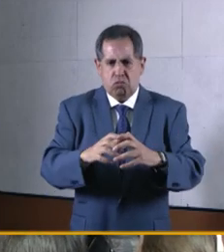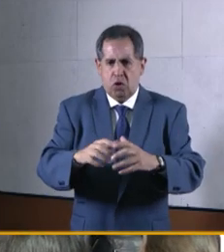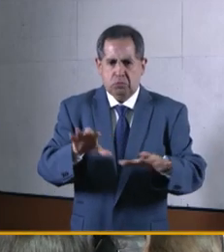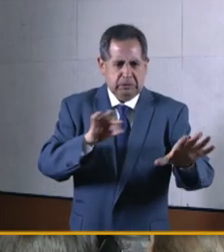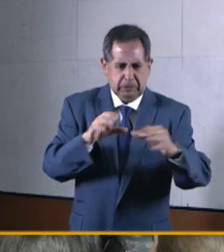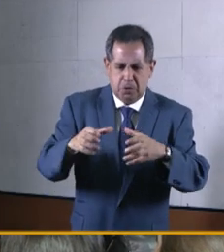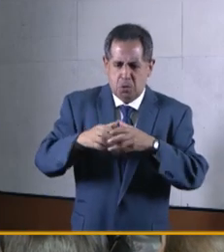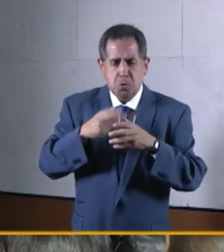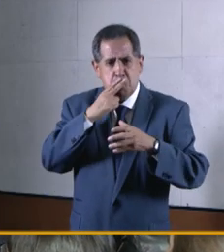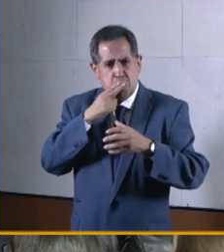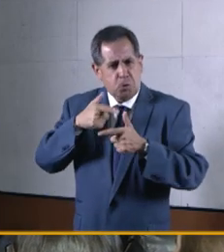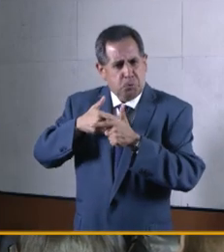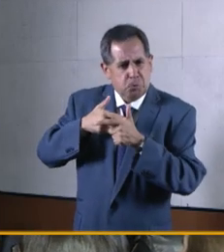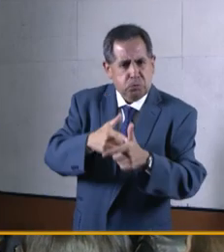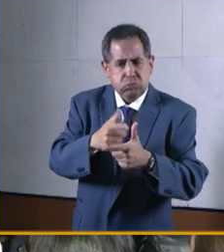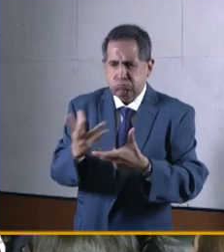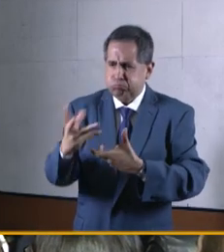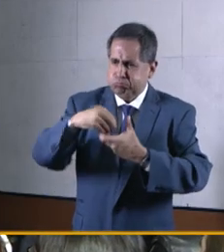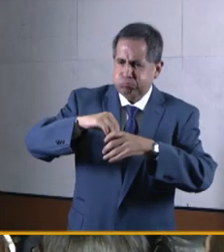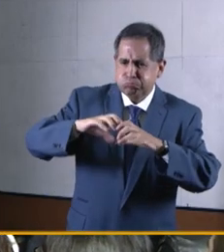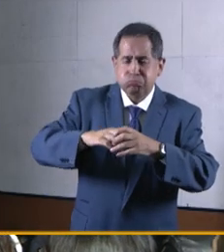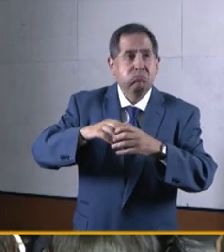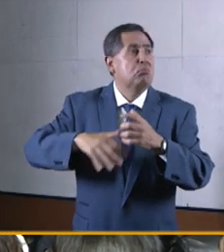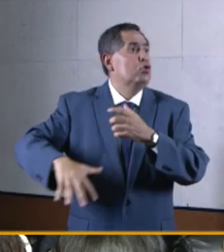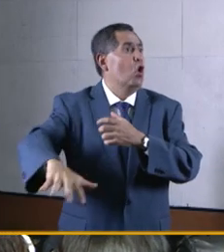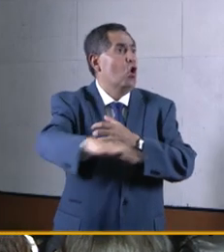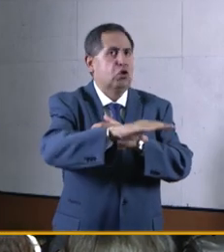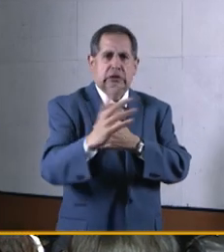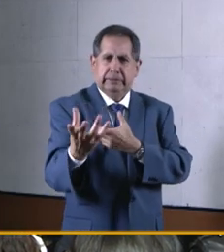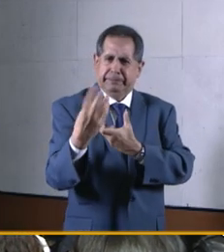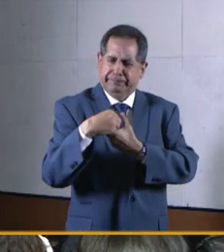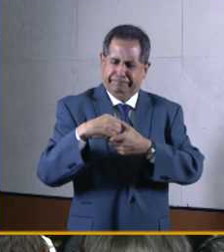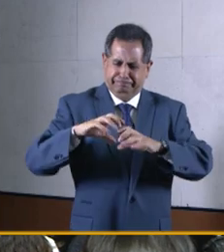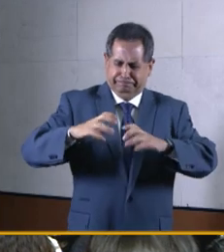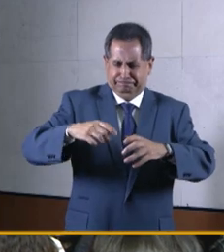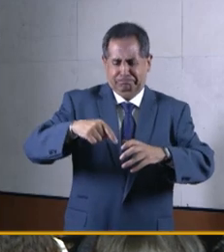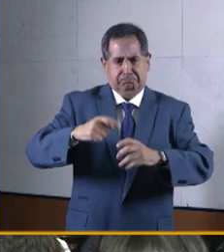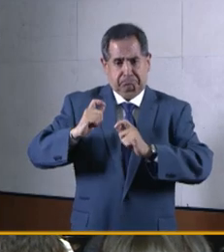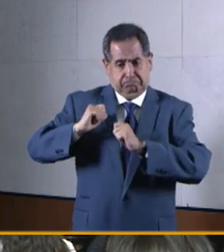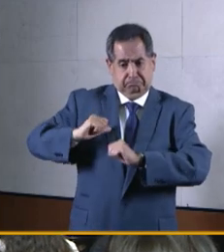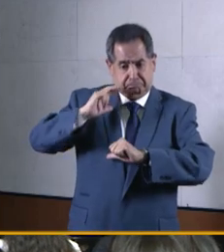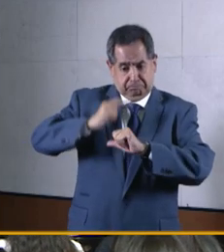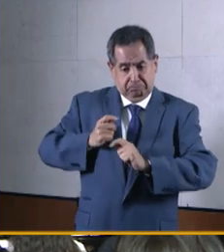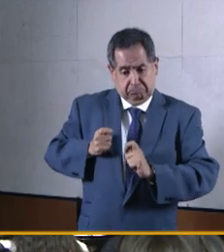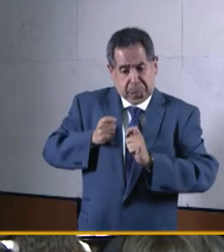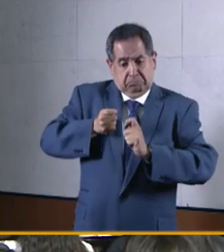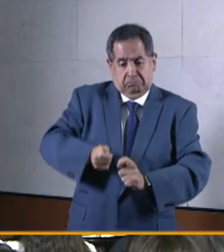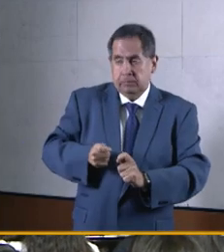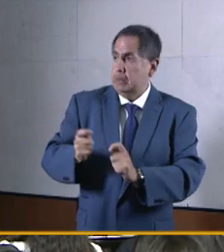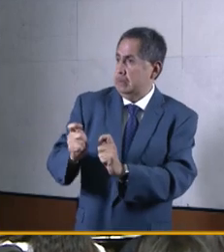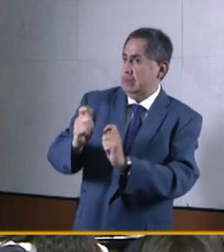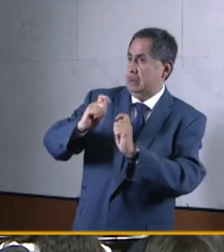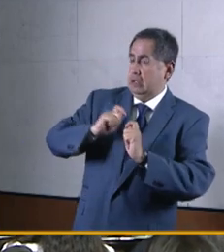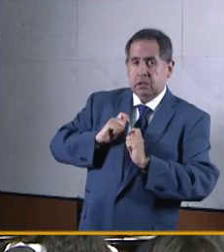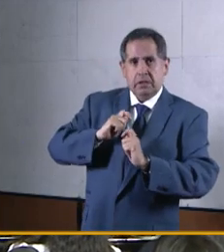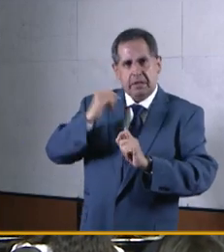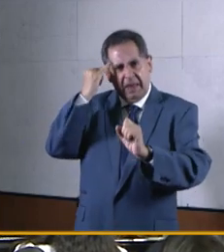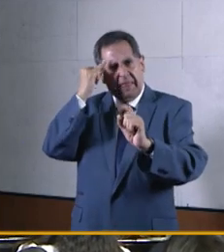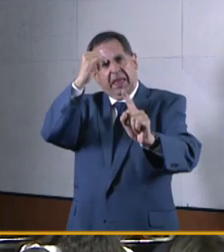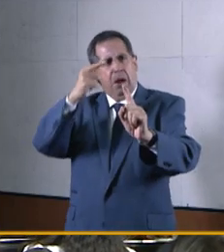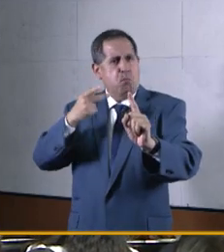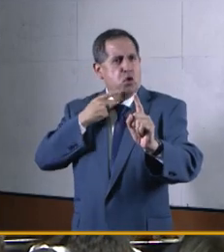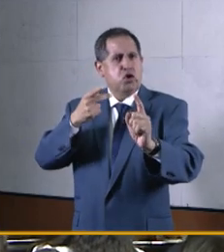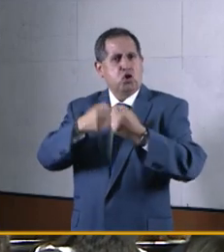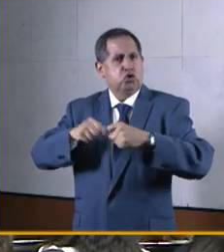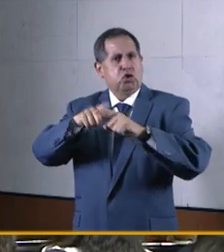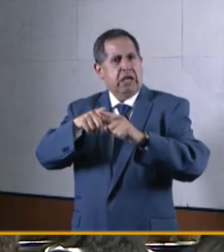elección dentro de la sustancia popular y tenéis encomendada la realización de un ideal político y social